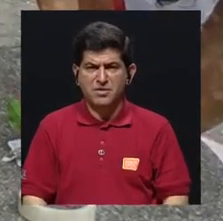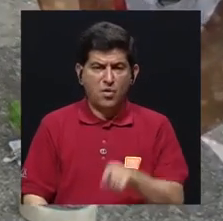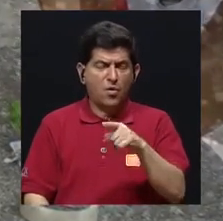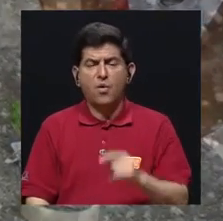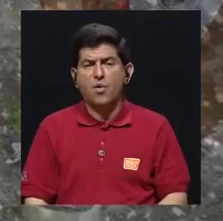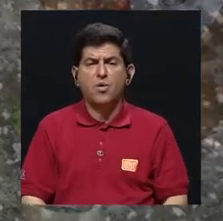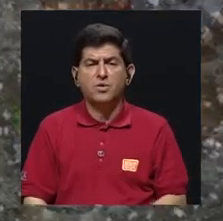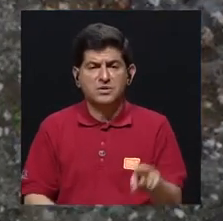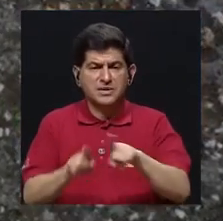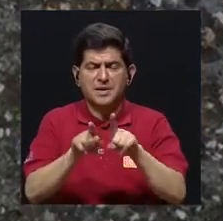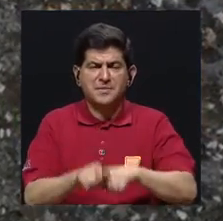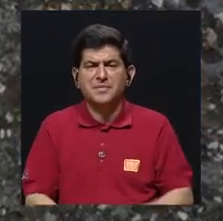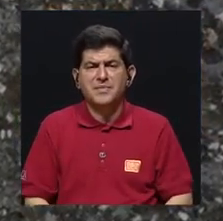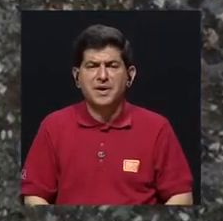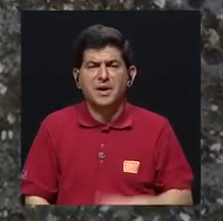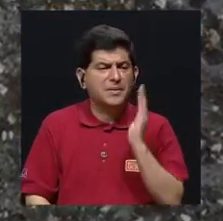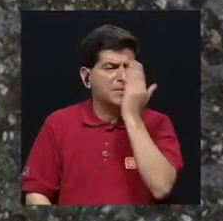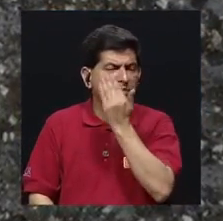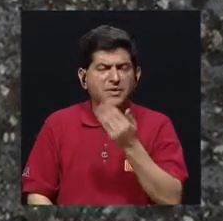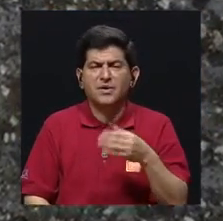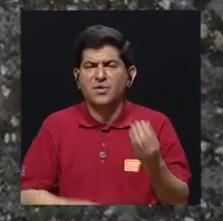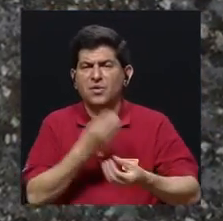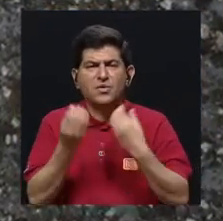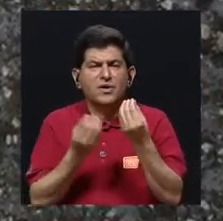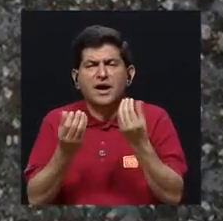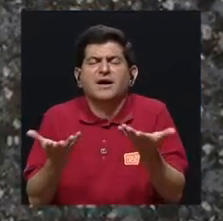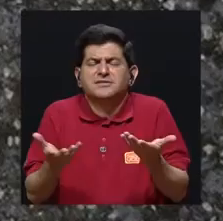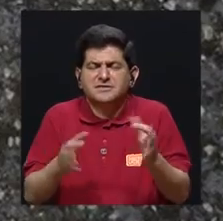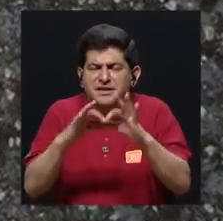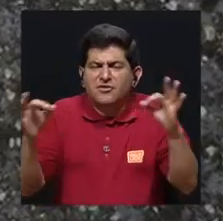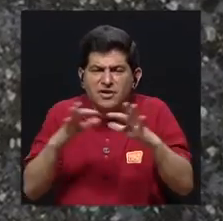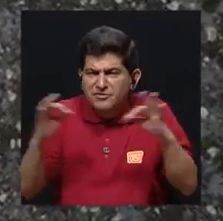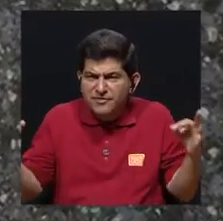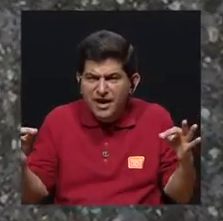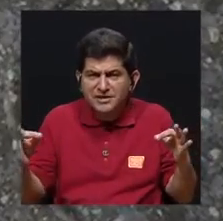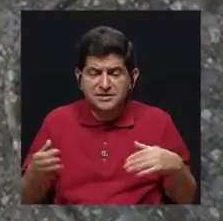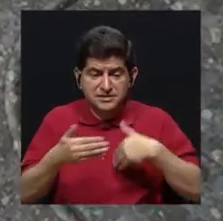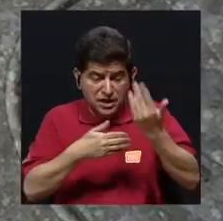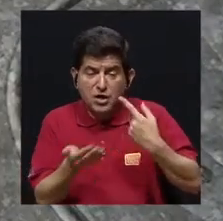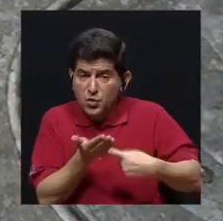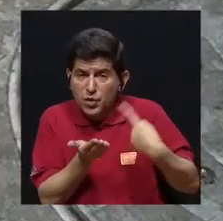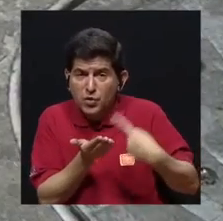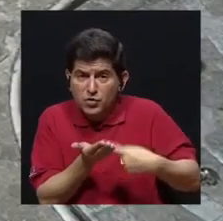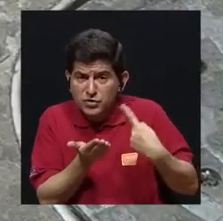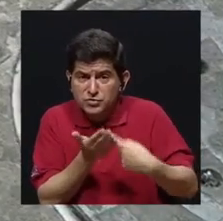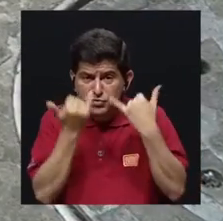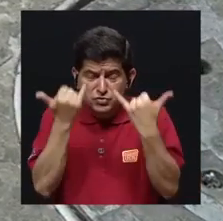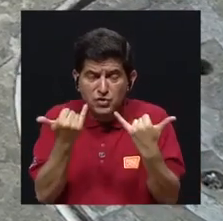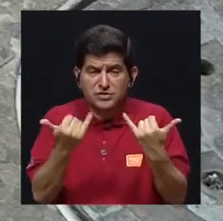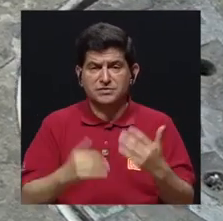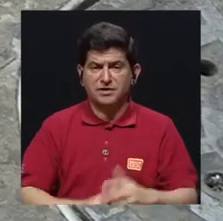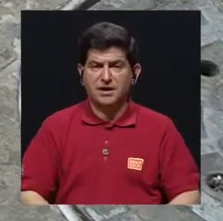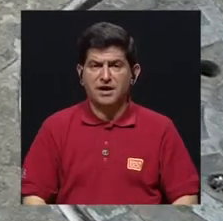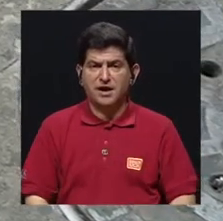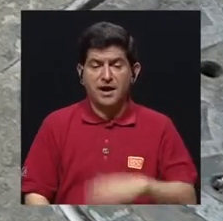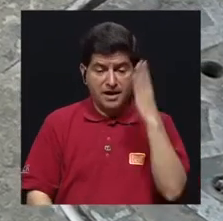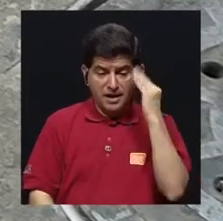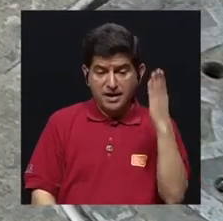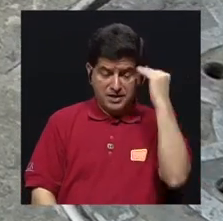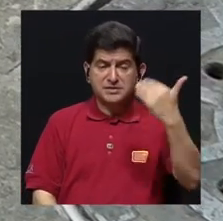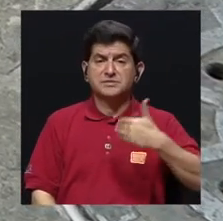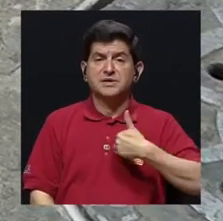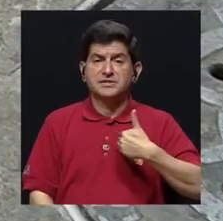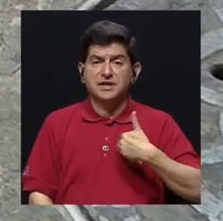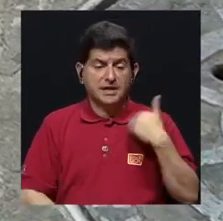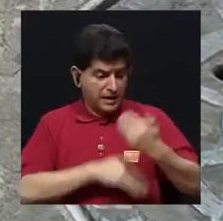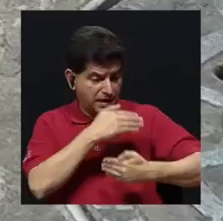pintarse o qué frases poner, ¿verdad? Y también supongo la discusión que se da luego, ¿verdad?, de esas caminatas, las vivencias que tienen en